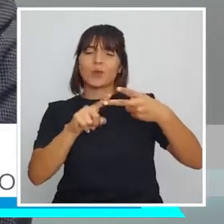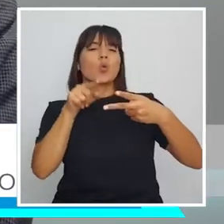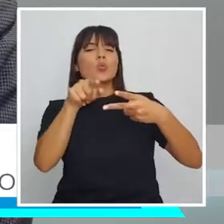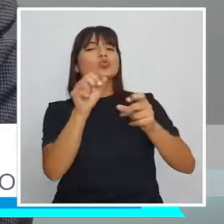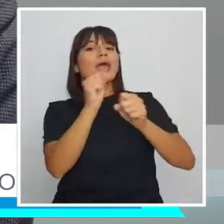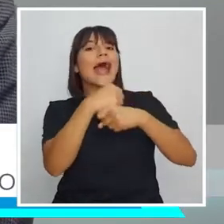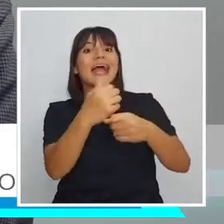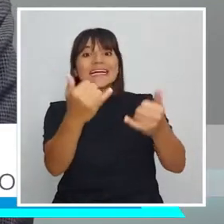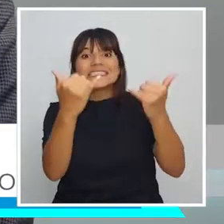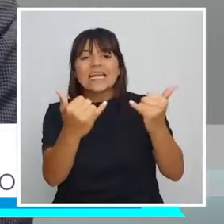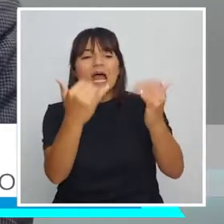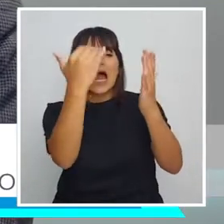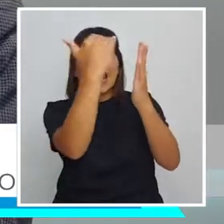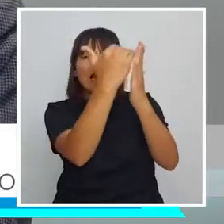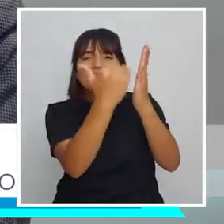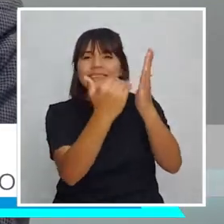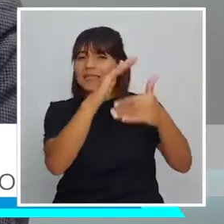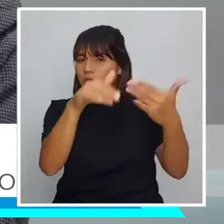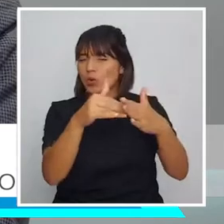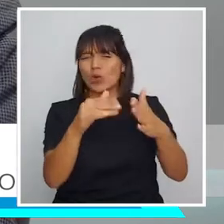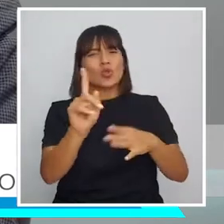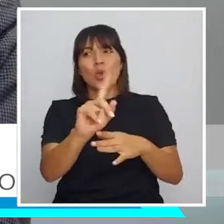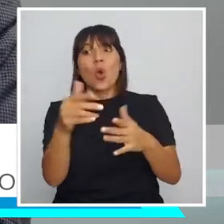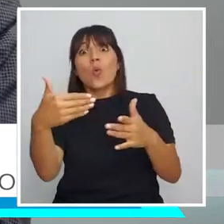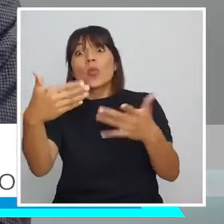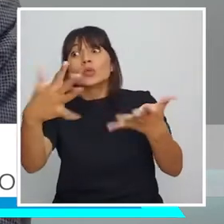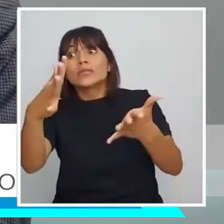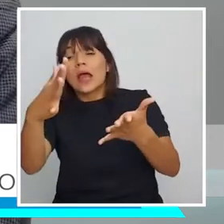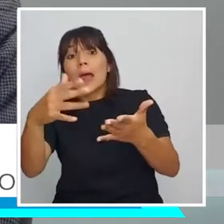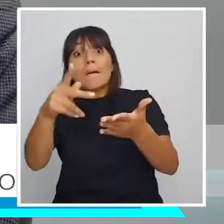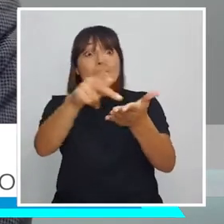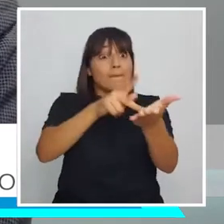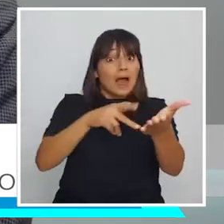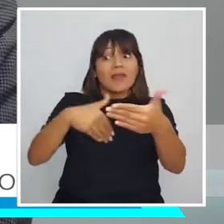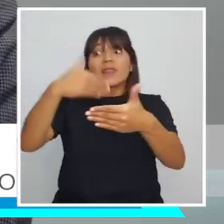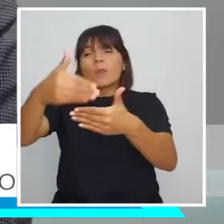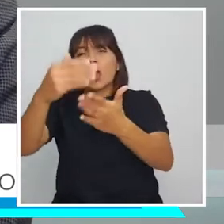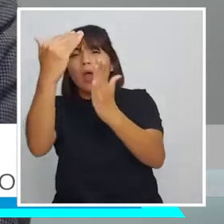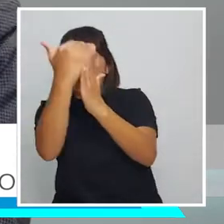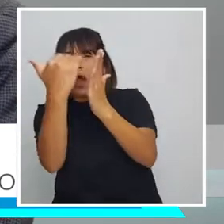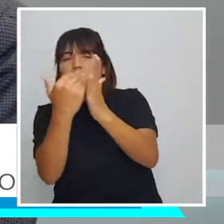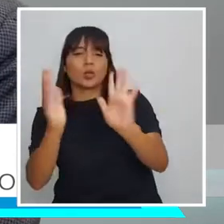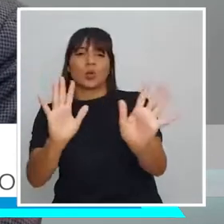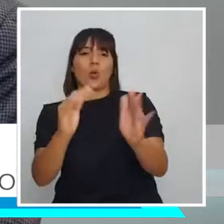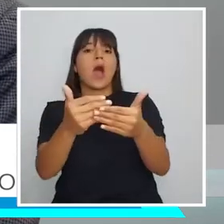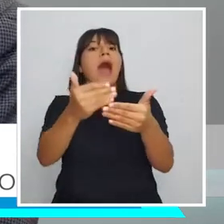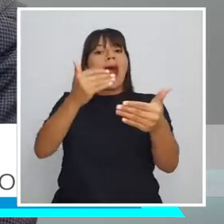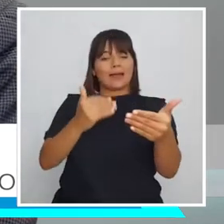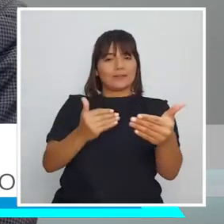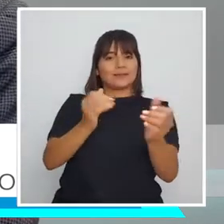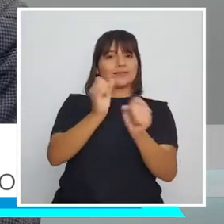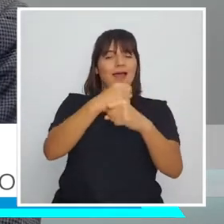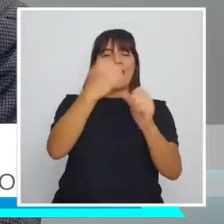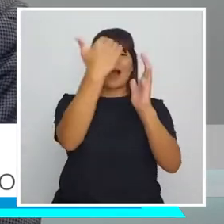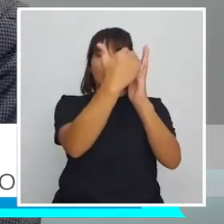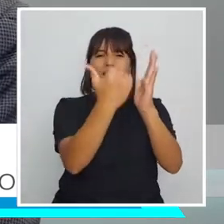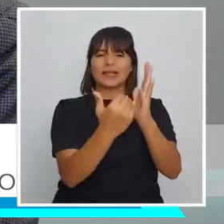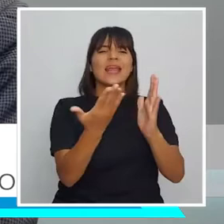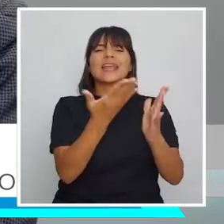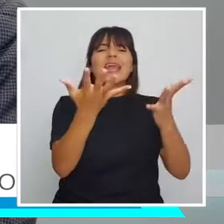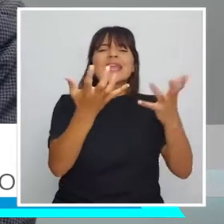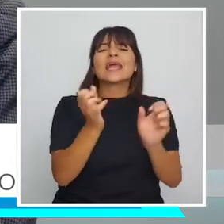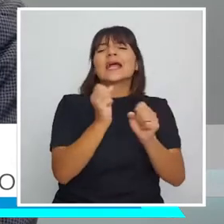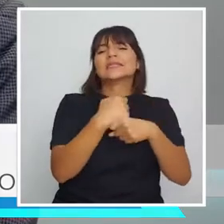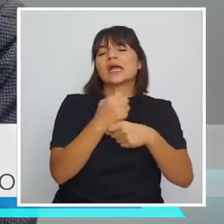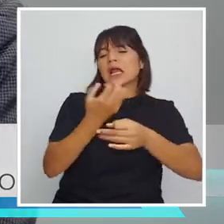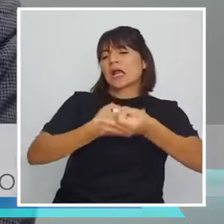hora. No cuando le esté la plata ya en la cuenta, sino haga la hora de todas las cosas que quisiera hacer. Que cambiarle aros al carro,